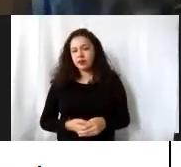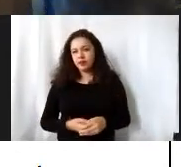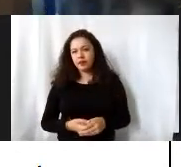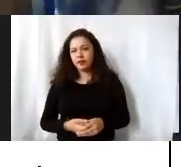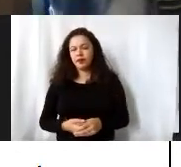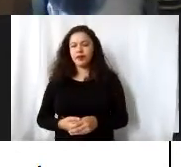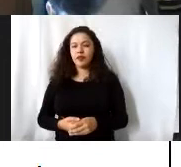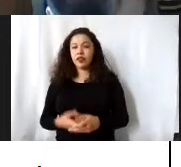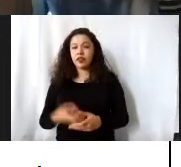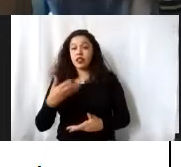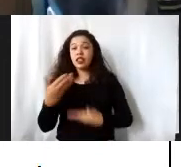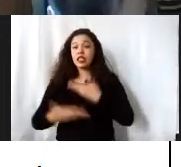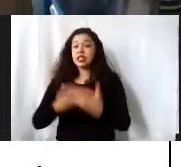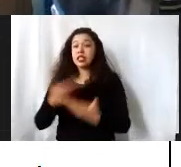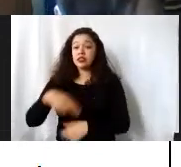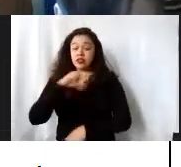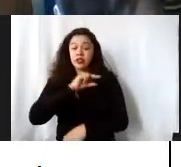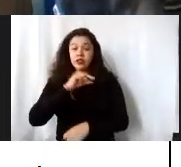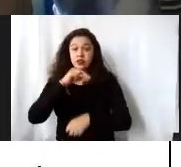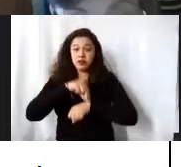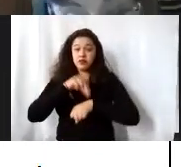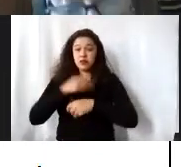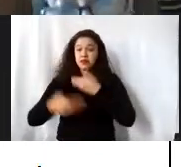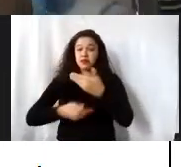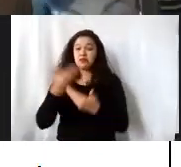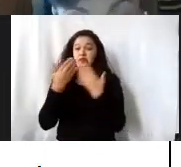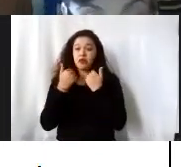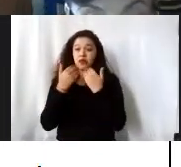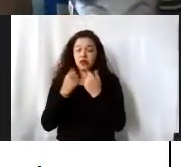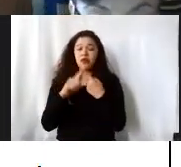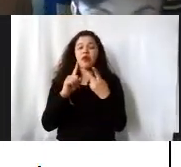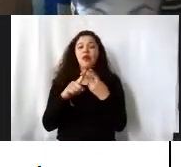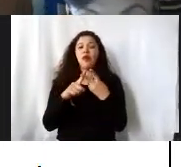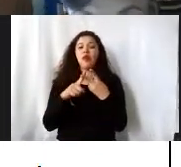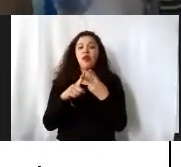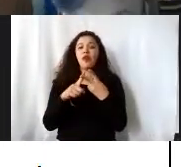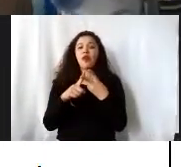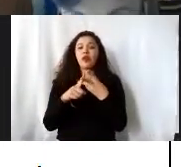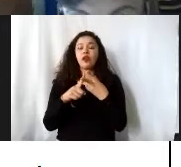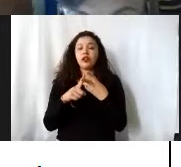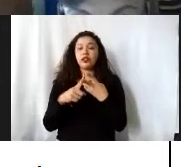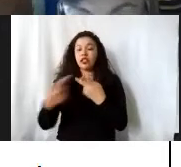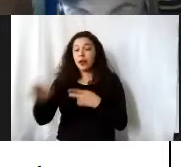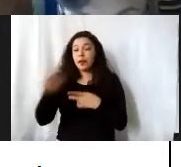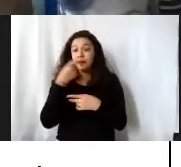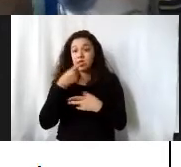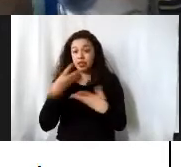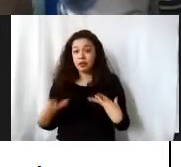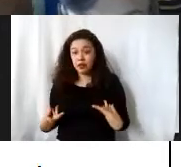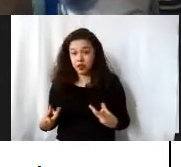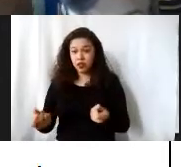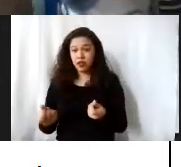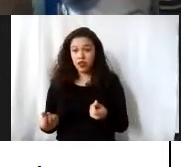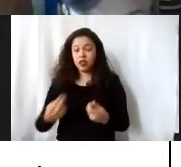tener servicio médico, a tener gastos en medicamentos. Por ejemplo, atendemos a